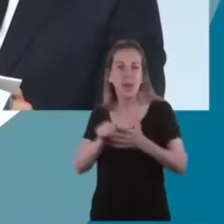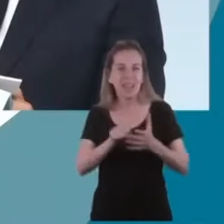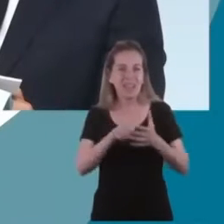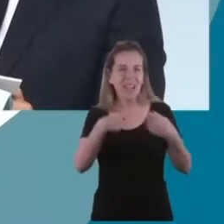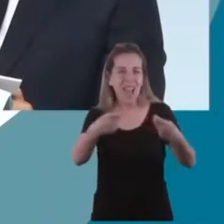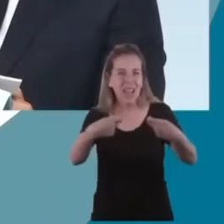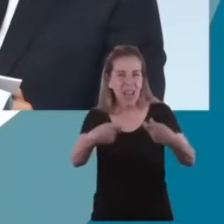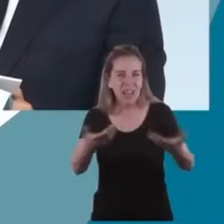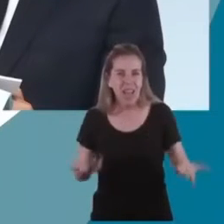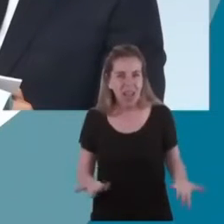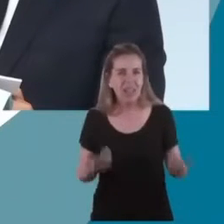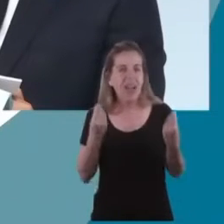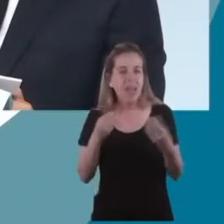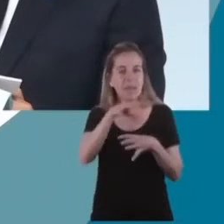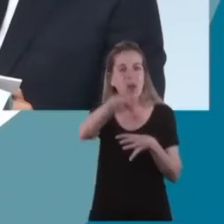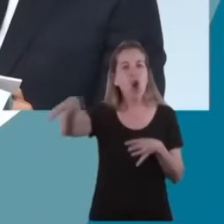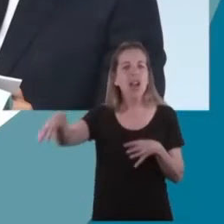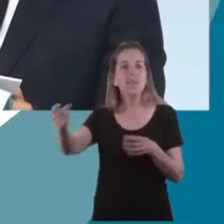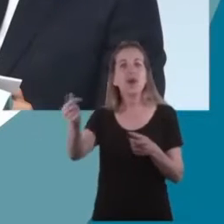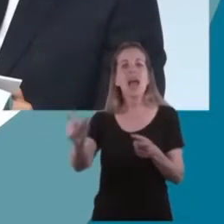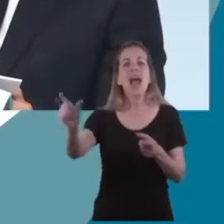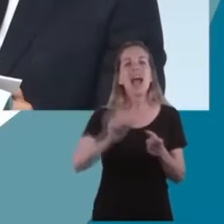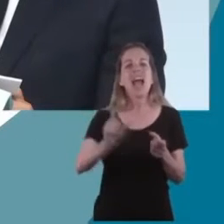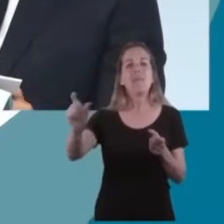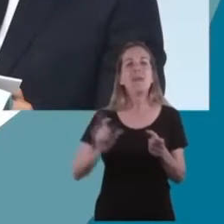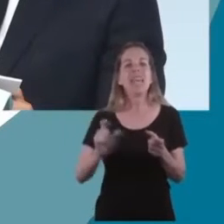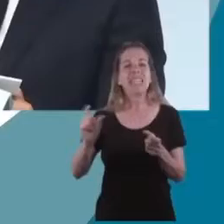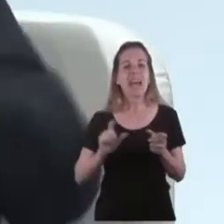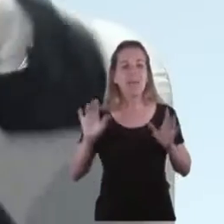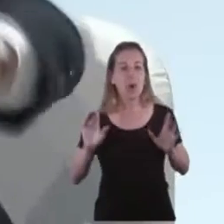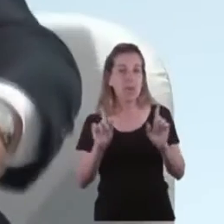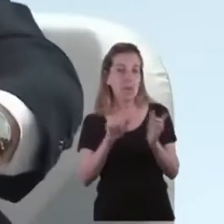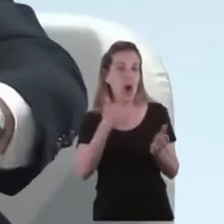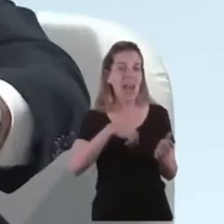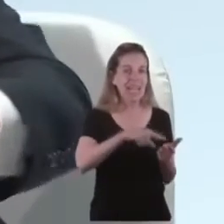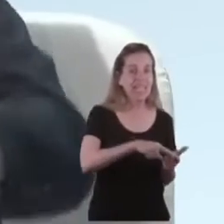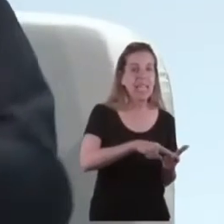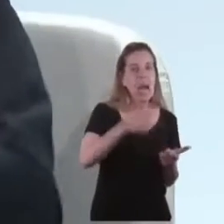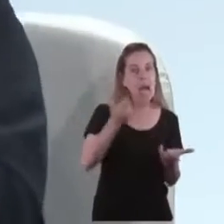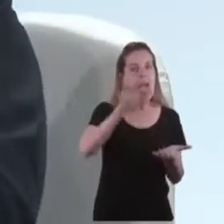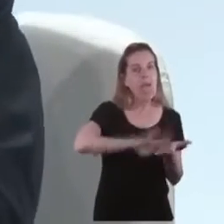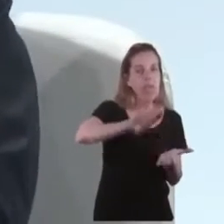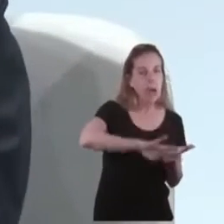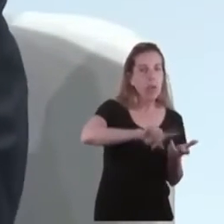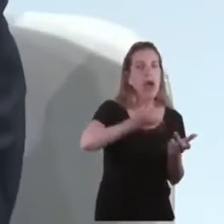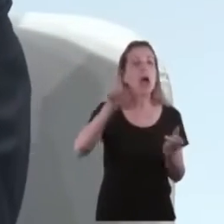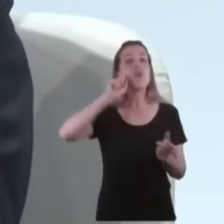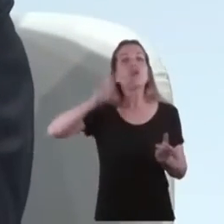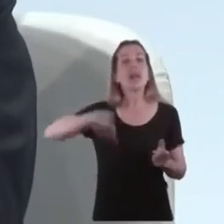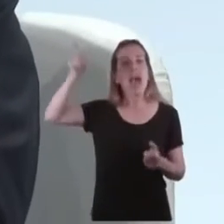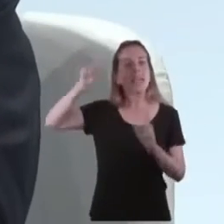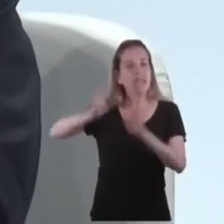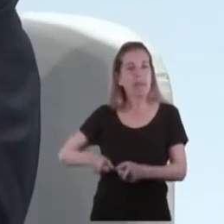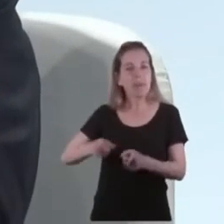Los organismos internacionales de crédito, donde hay países endeudados como Argentina y Ucrania, ¿qué están haciendo por